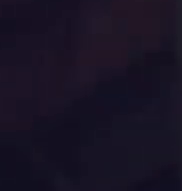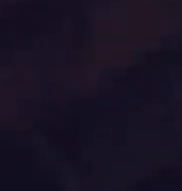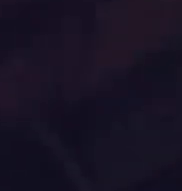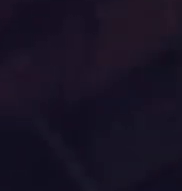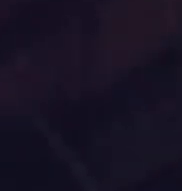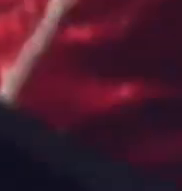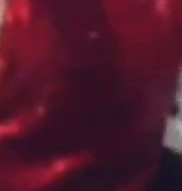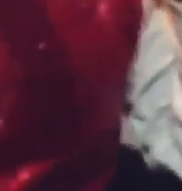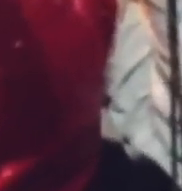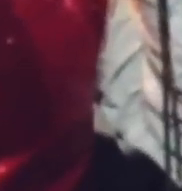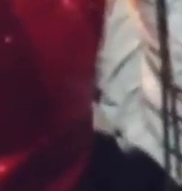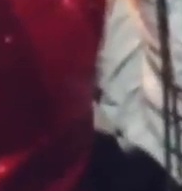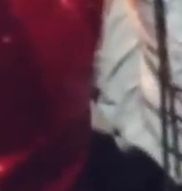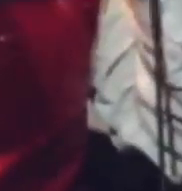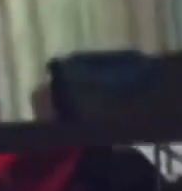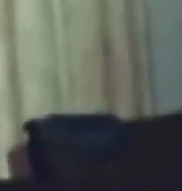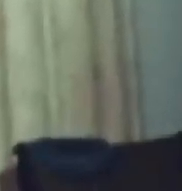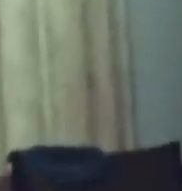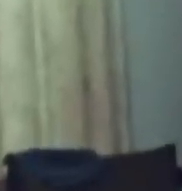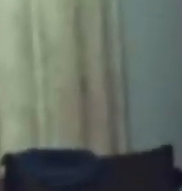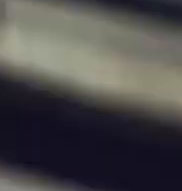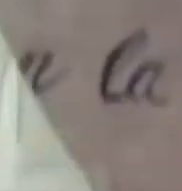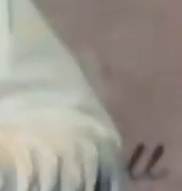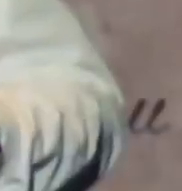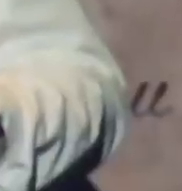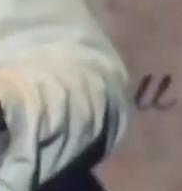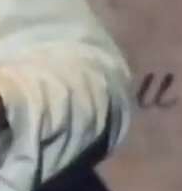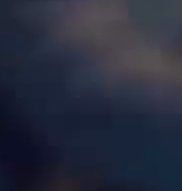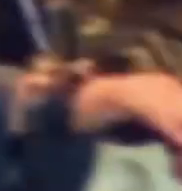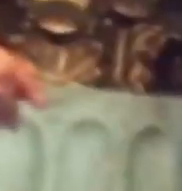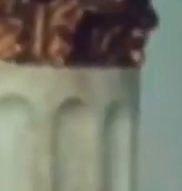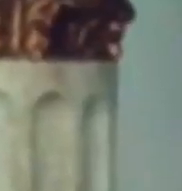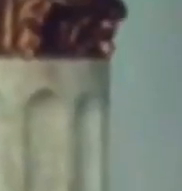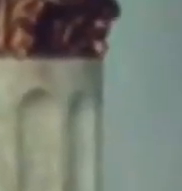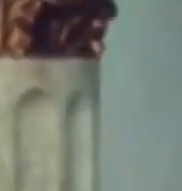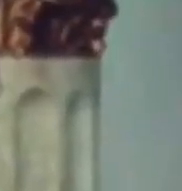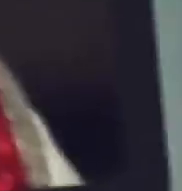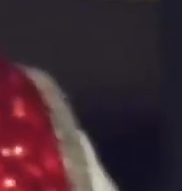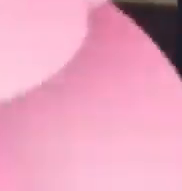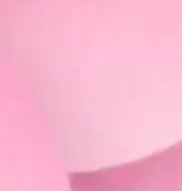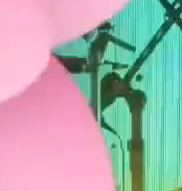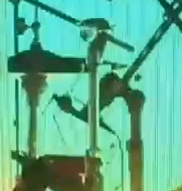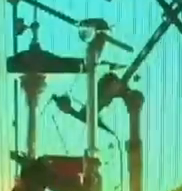de Unicornio Azul, en punto de las 7 de la tarde.